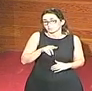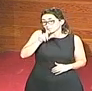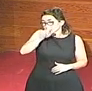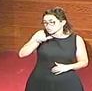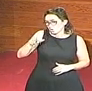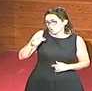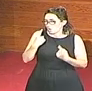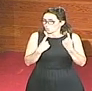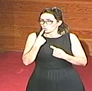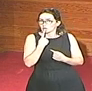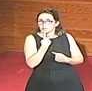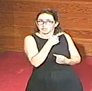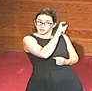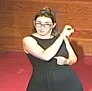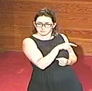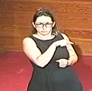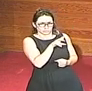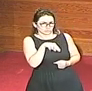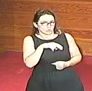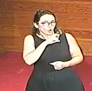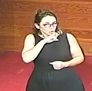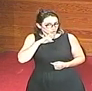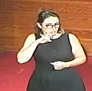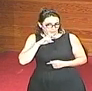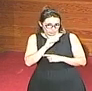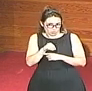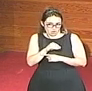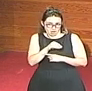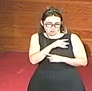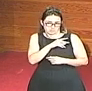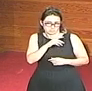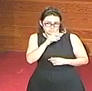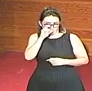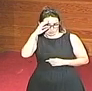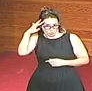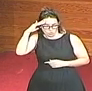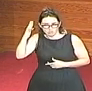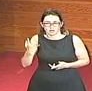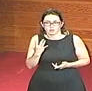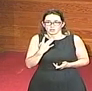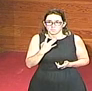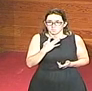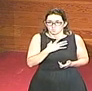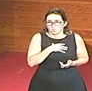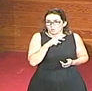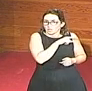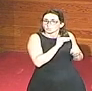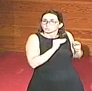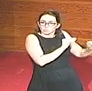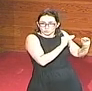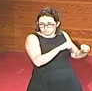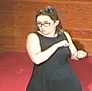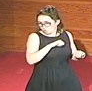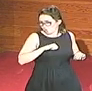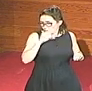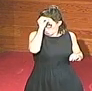destacaban que era conservadora y que, por supuesto, ella tendría también sus opiniones políticas.